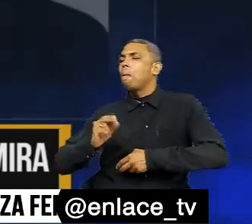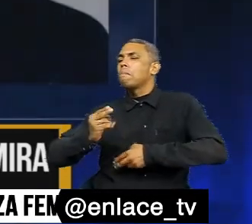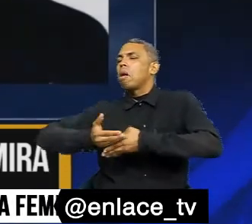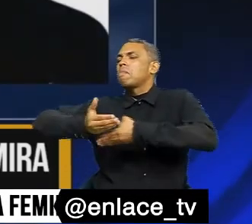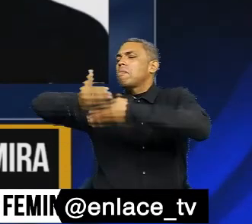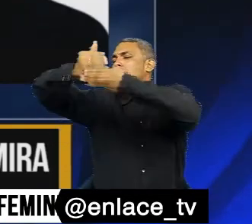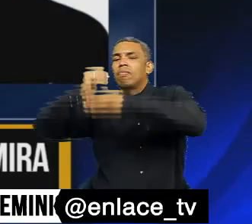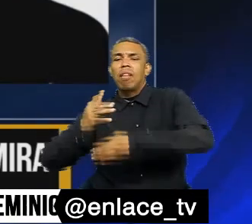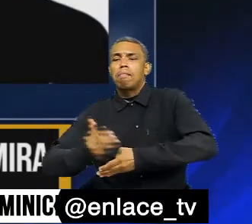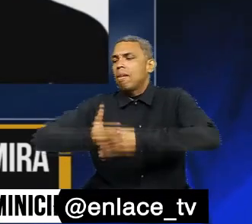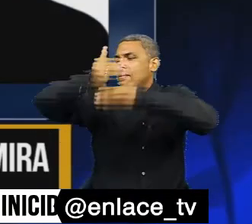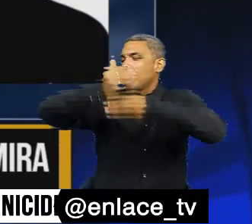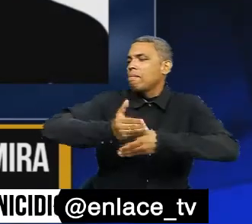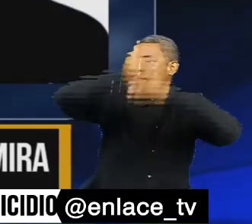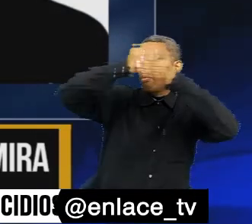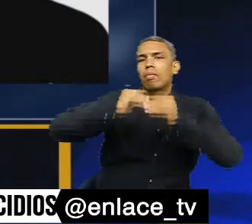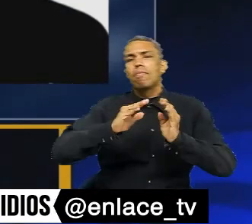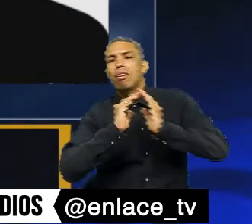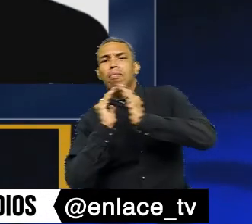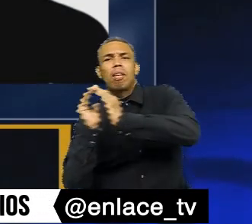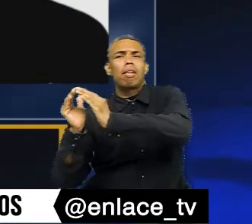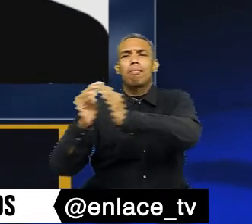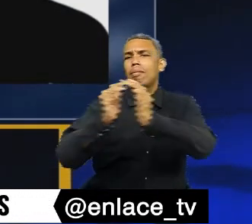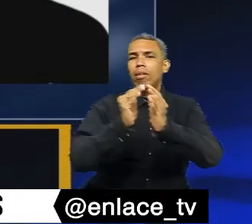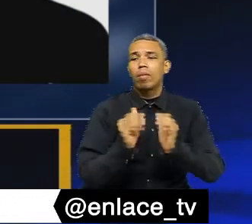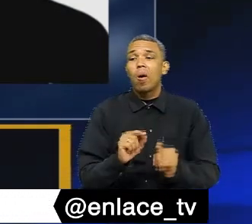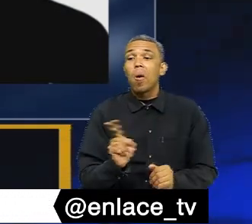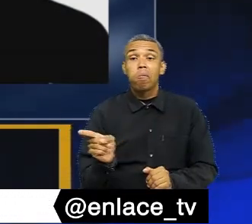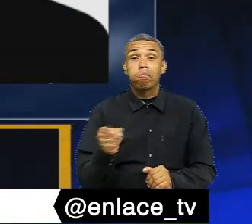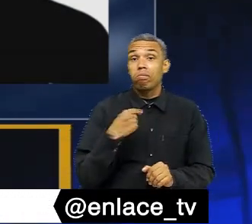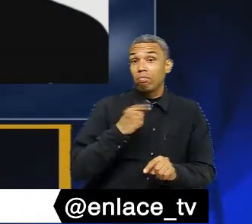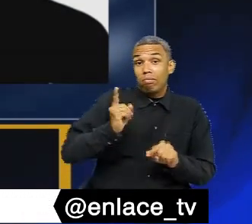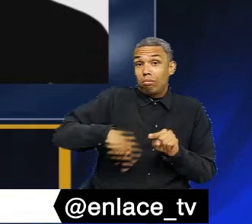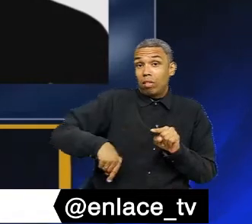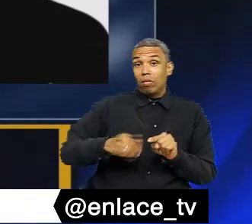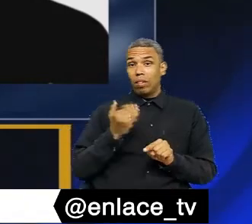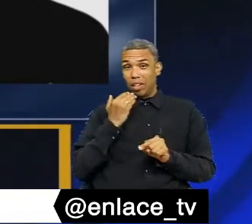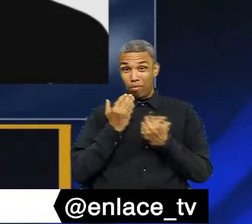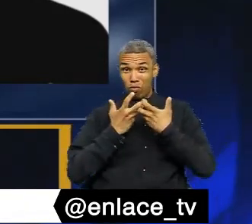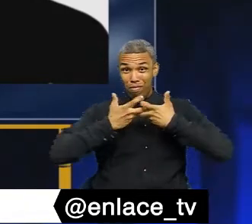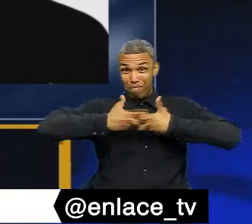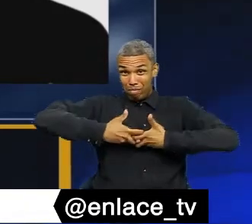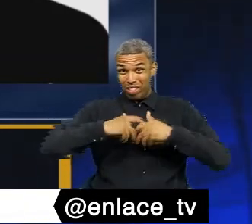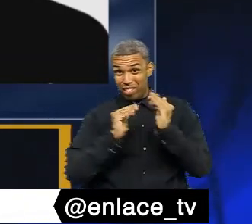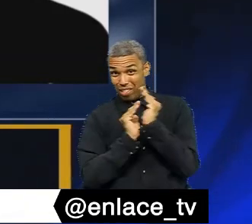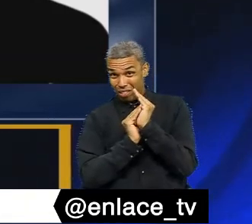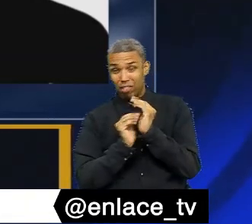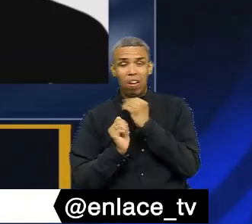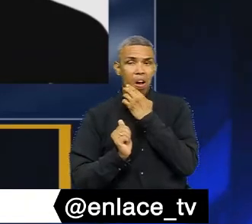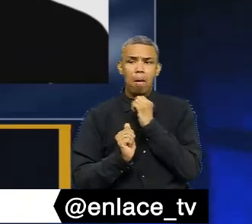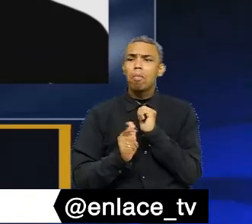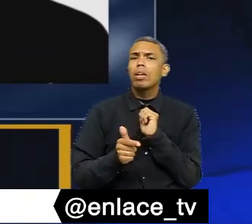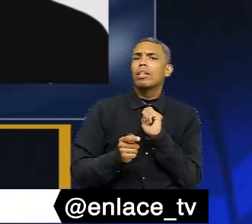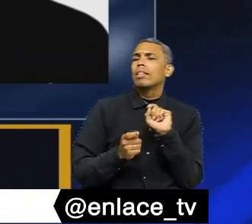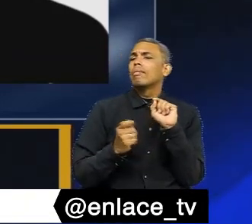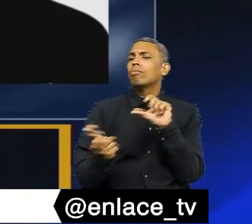le llegara el servicio a esta comunidad, hicimos el proyecto, fuimos a gestionar recursos